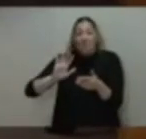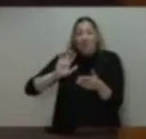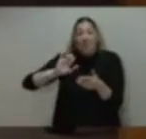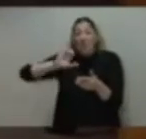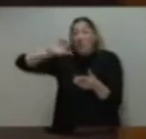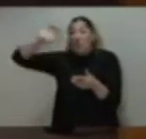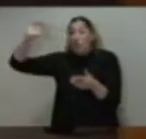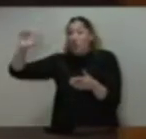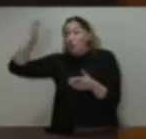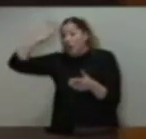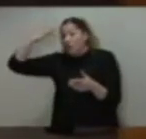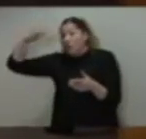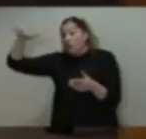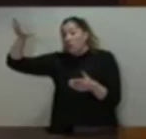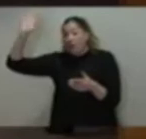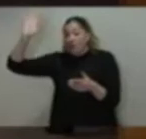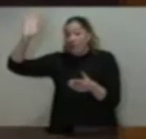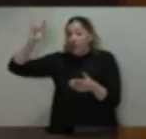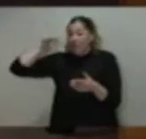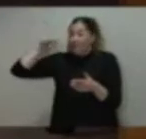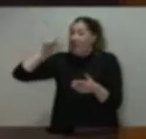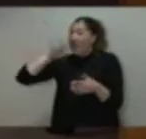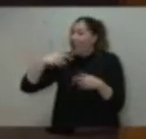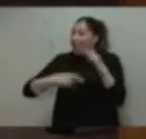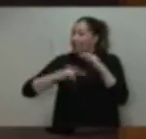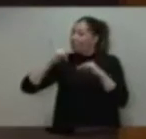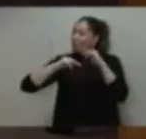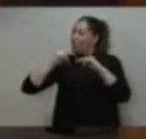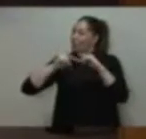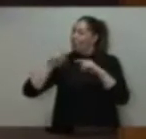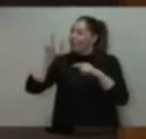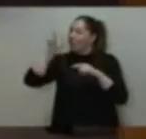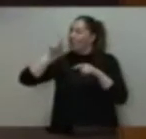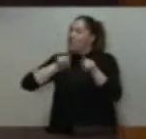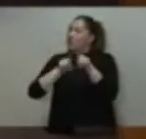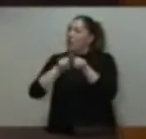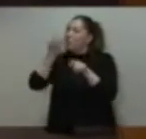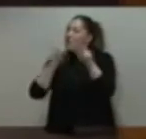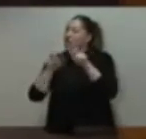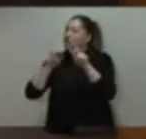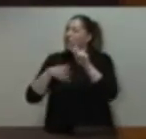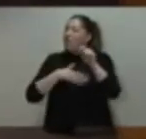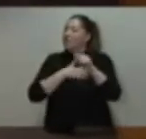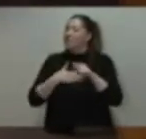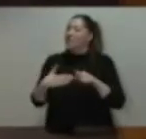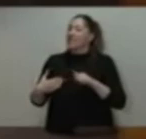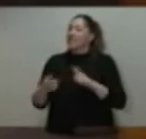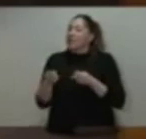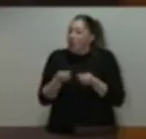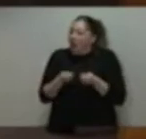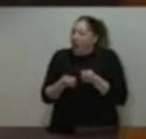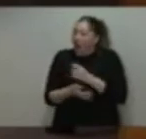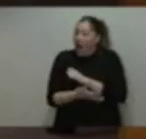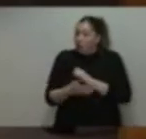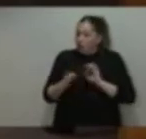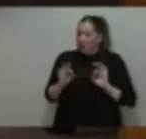Levi soñaba. La Europa de hoy está construida por los arquitectos de la austeridad. Mario Draghi anunciaba un paquete desde el Banco Central Europeo